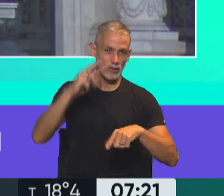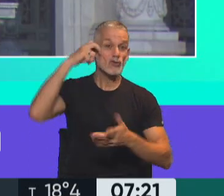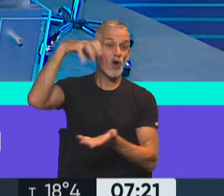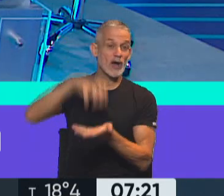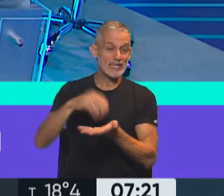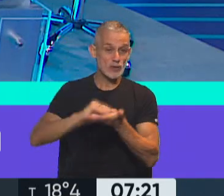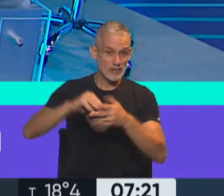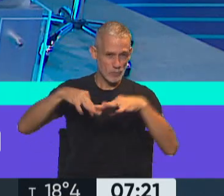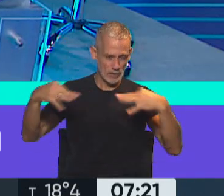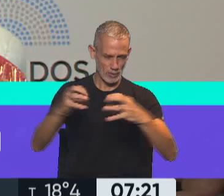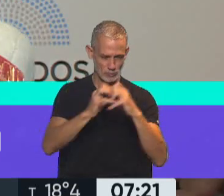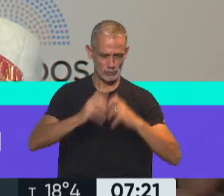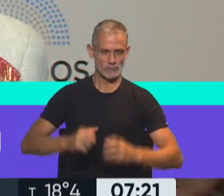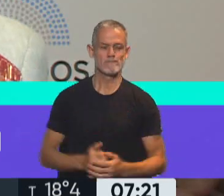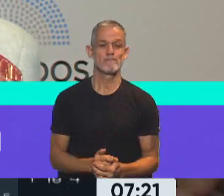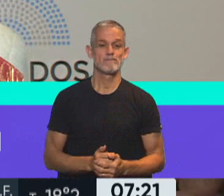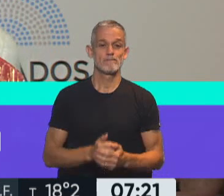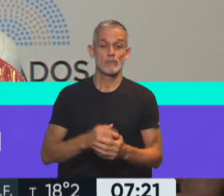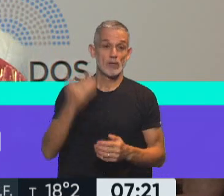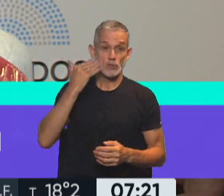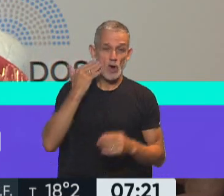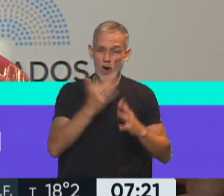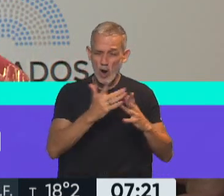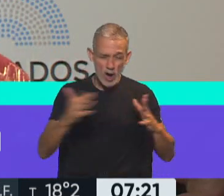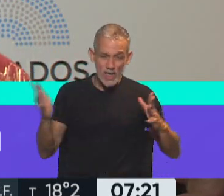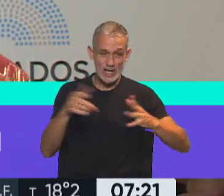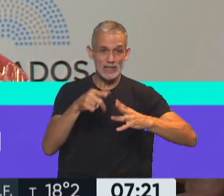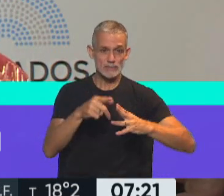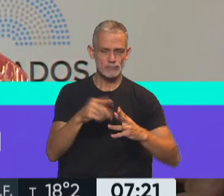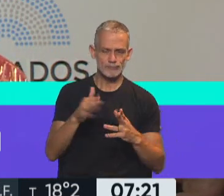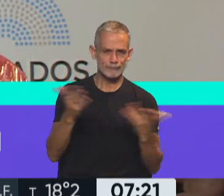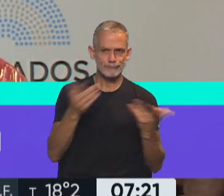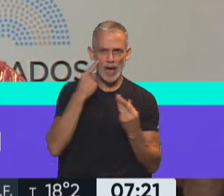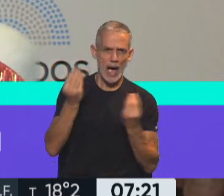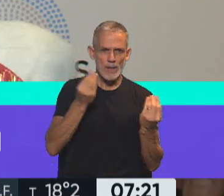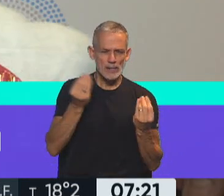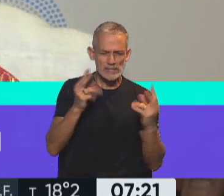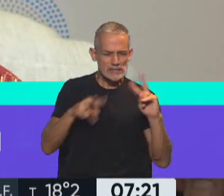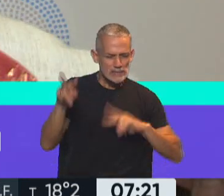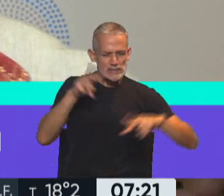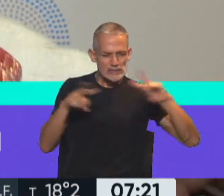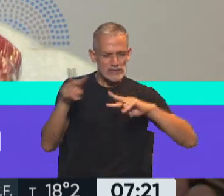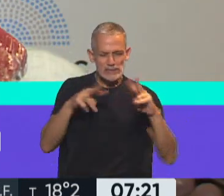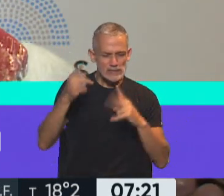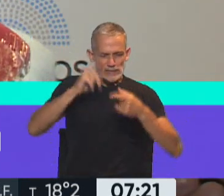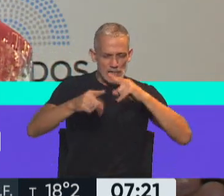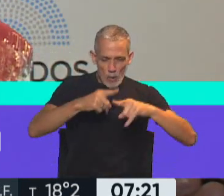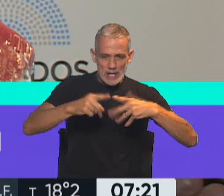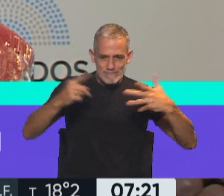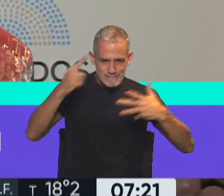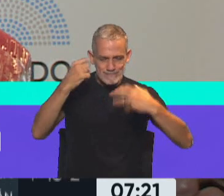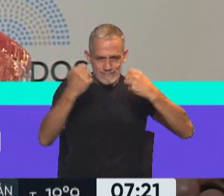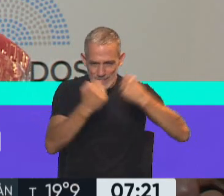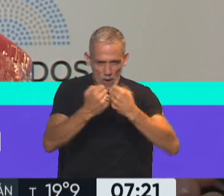congreso nacional durante toda la tarde estuvimos tratando de encontrar el punto de acuerdo no